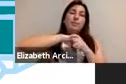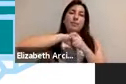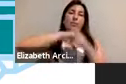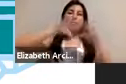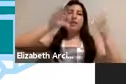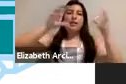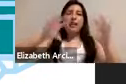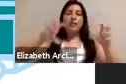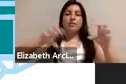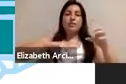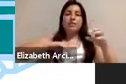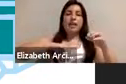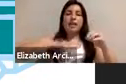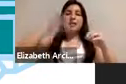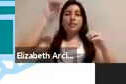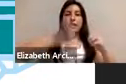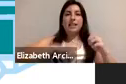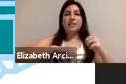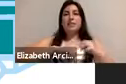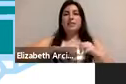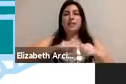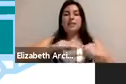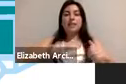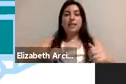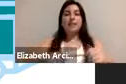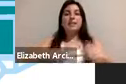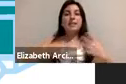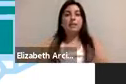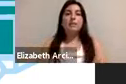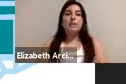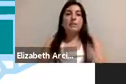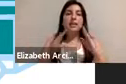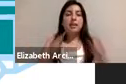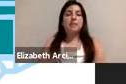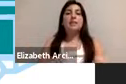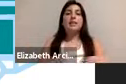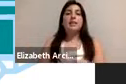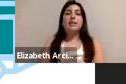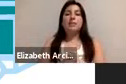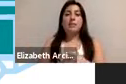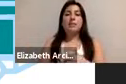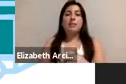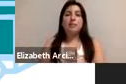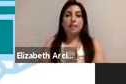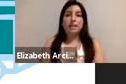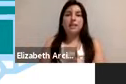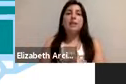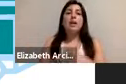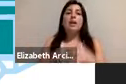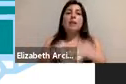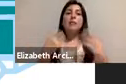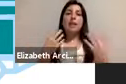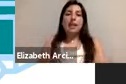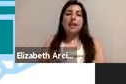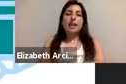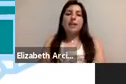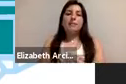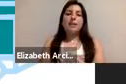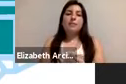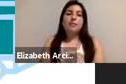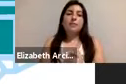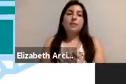hay involucro de los torsionales o de las desviaciones verticales, normalmente llegamos a 7 dioptrías prismáticas